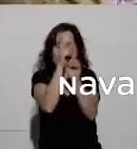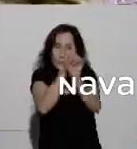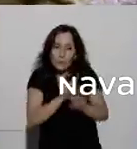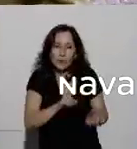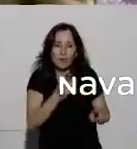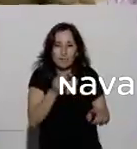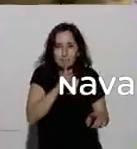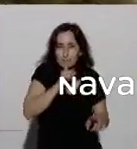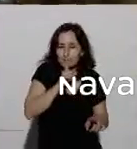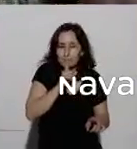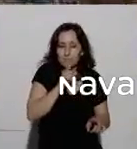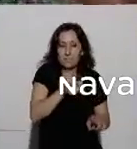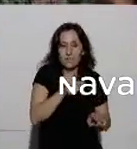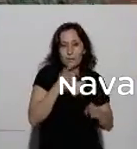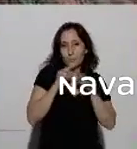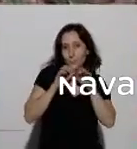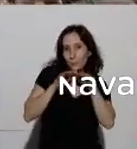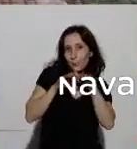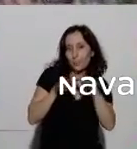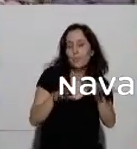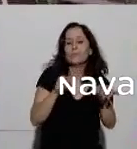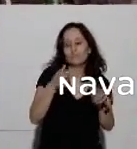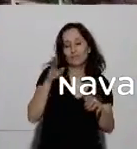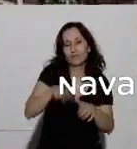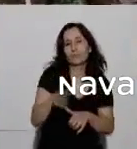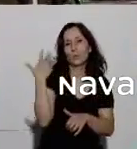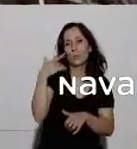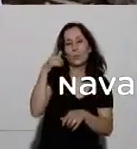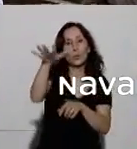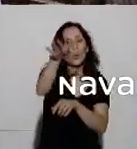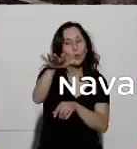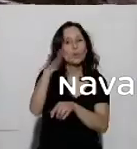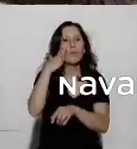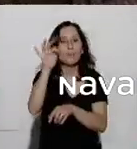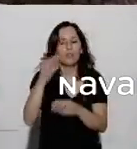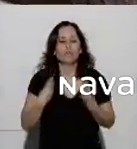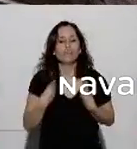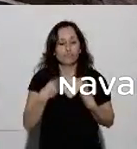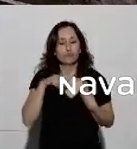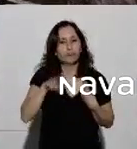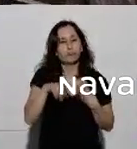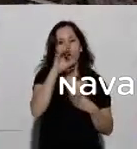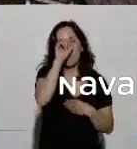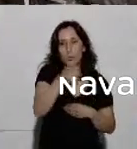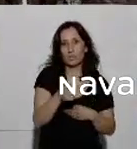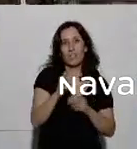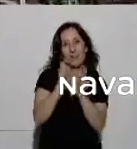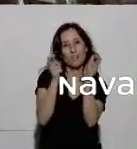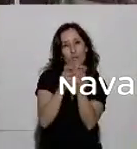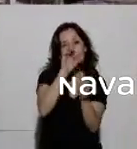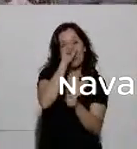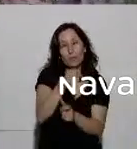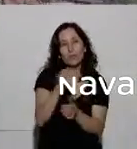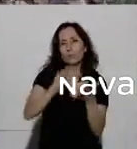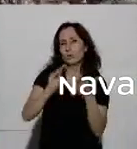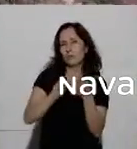calladita, empezó a decir que efectivamente ella había sido bruja cuando vivía en la zona de Lapurdi y que había estado de aquelarre muchas veces en las